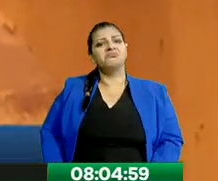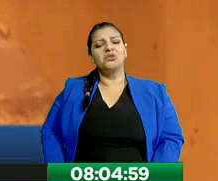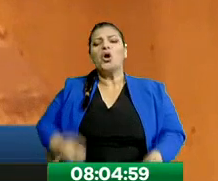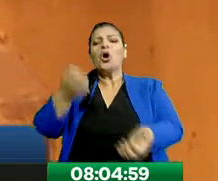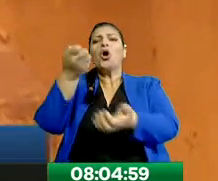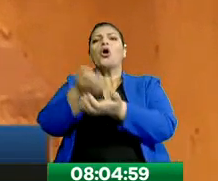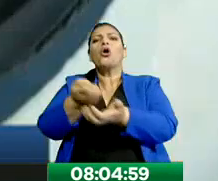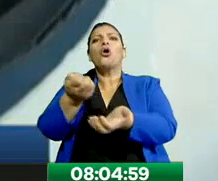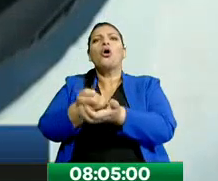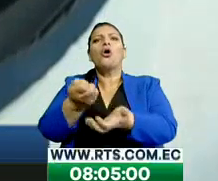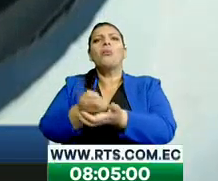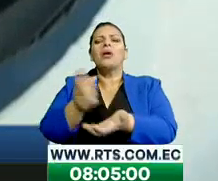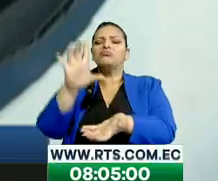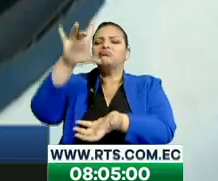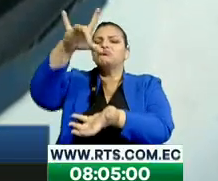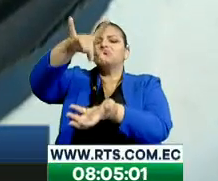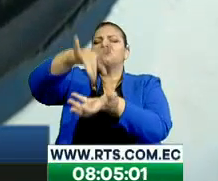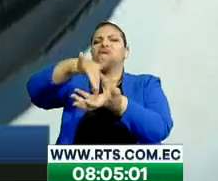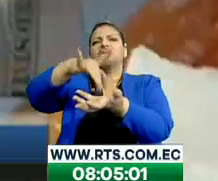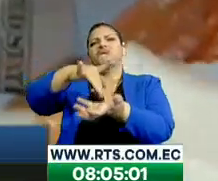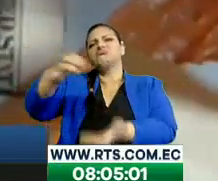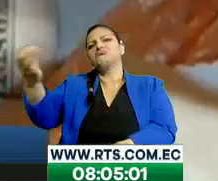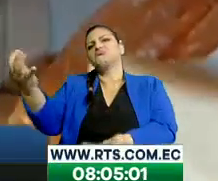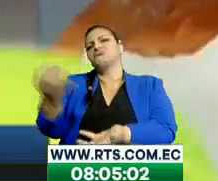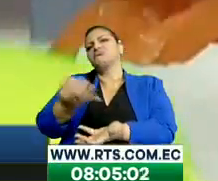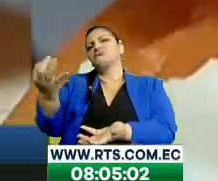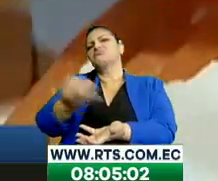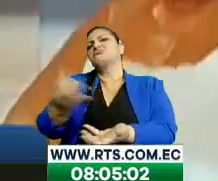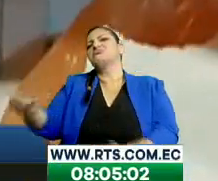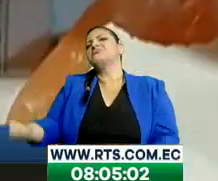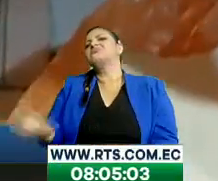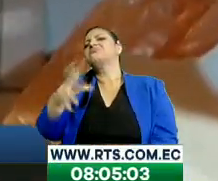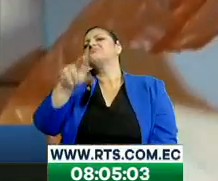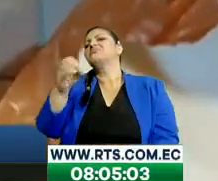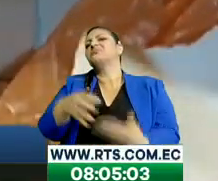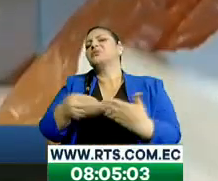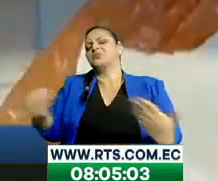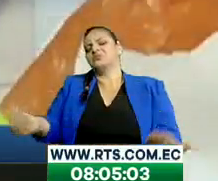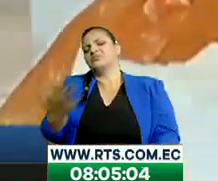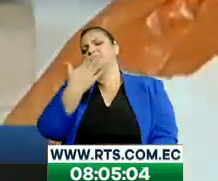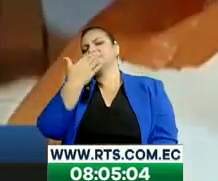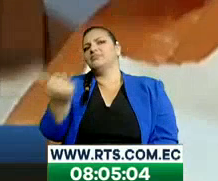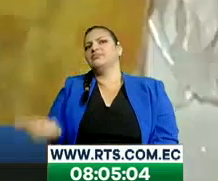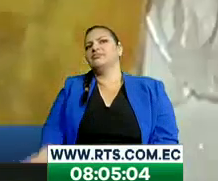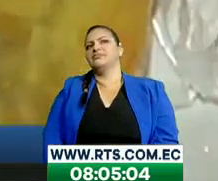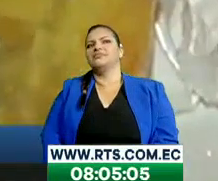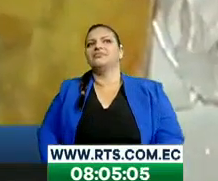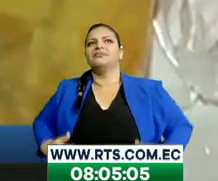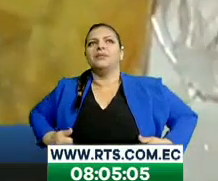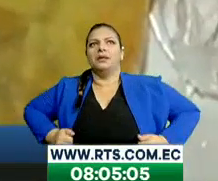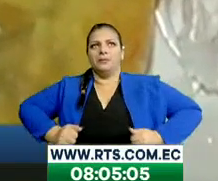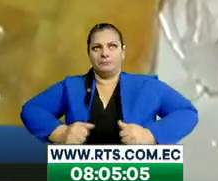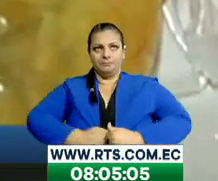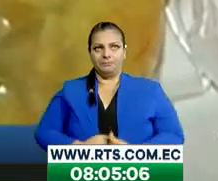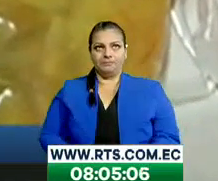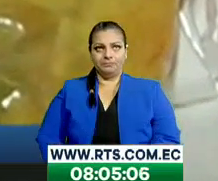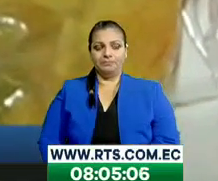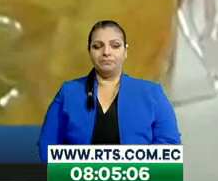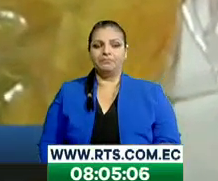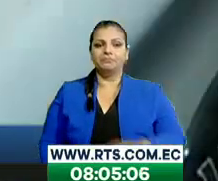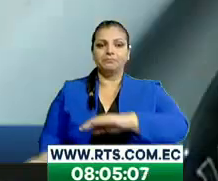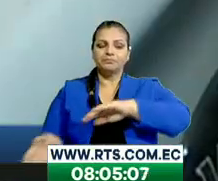cuánto cuestan, productor? Y entonces... Aquí están los titulares para ustedes, amigos televidentes. Muy buenos días,